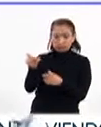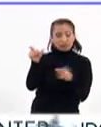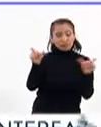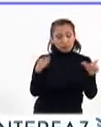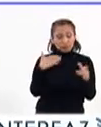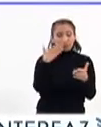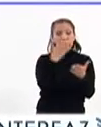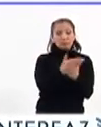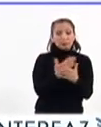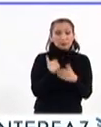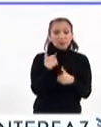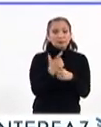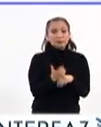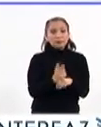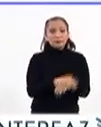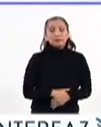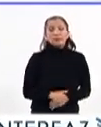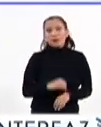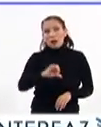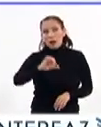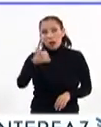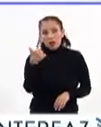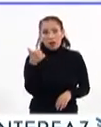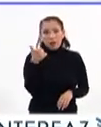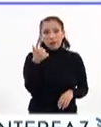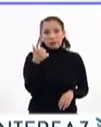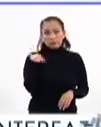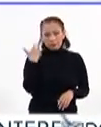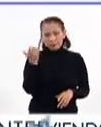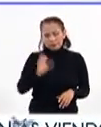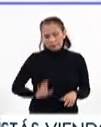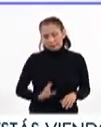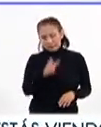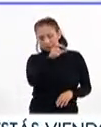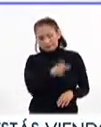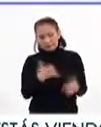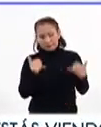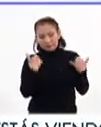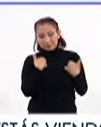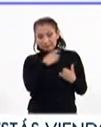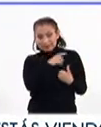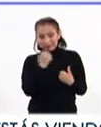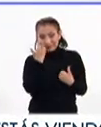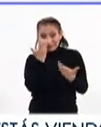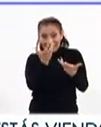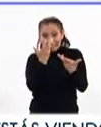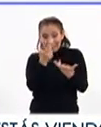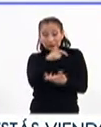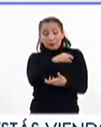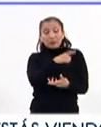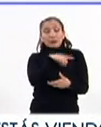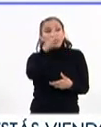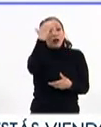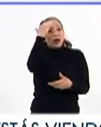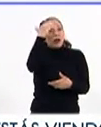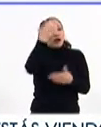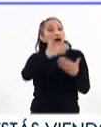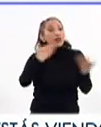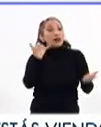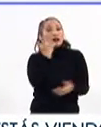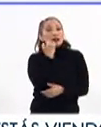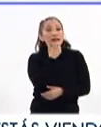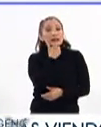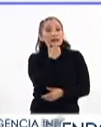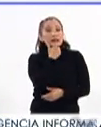para ingresar a esta carrera. Otra característica es que debe tener conocimientos del